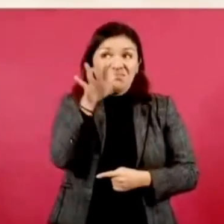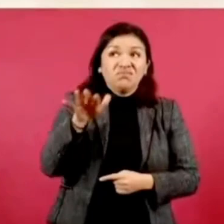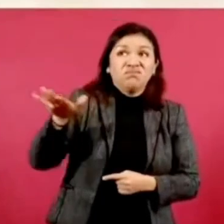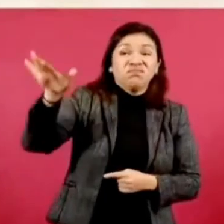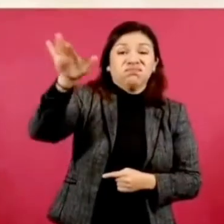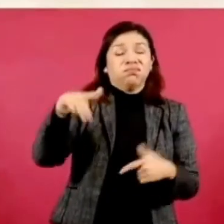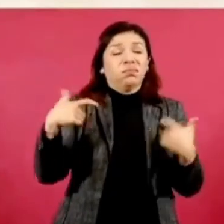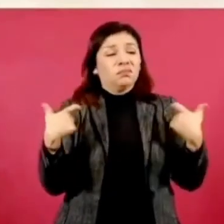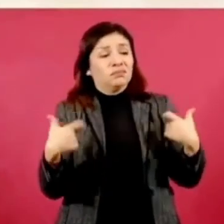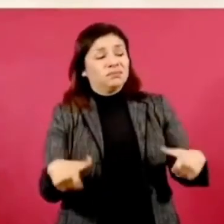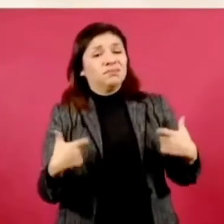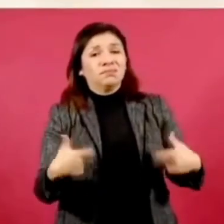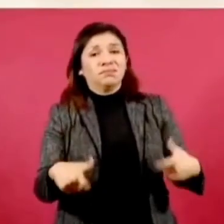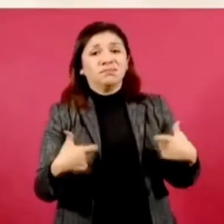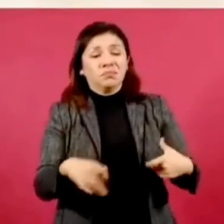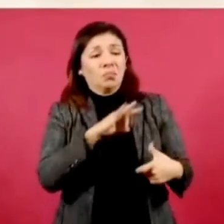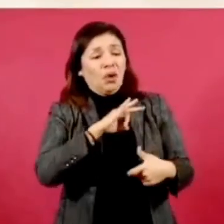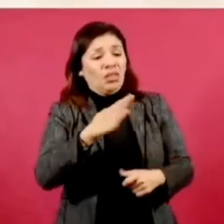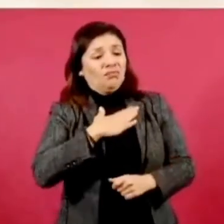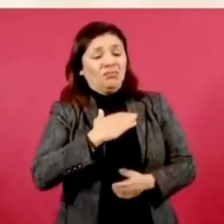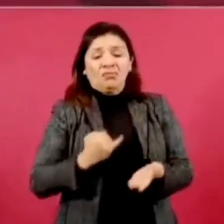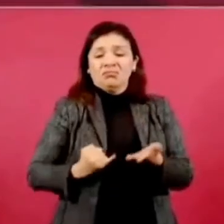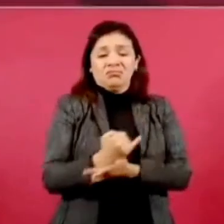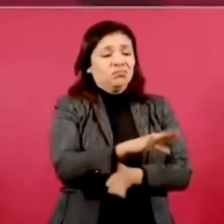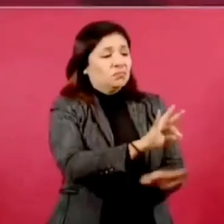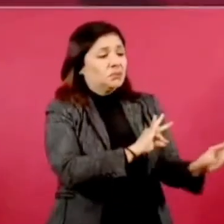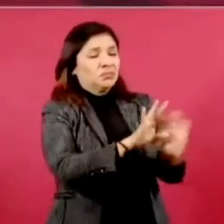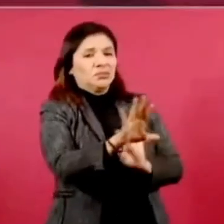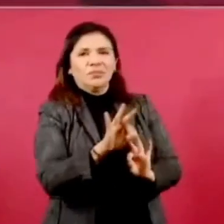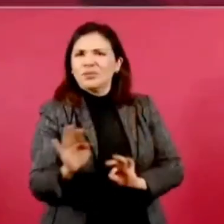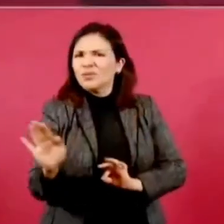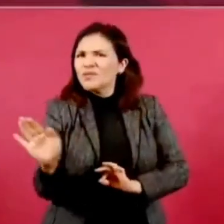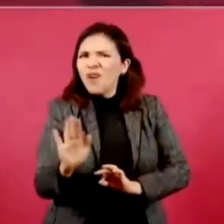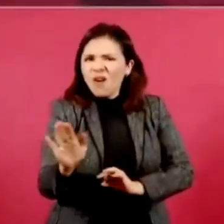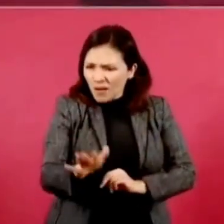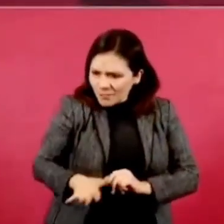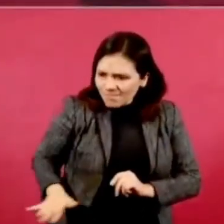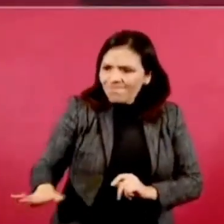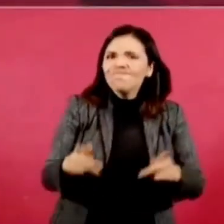las que elijan, que sea el pueblo